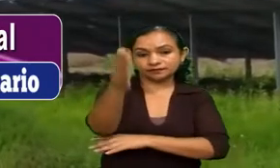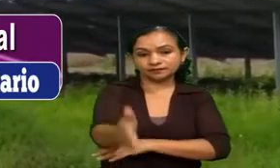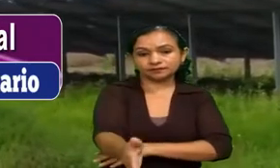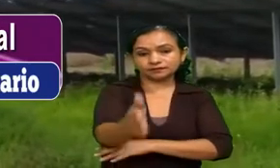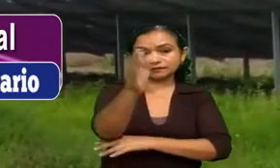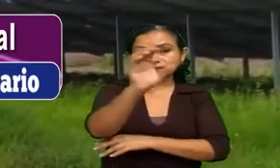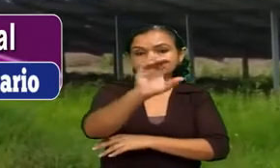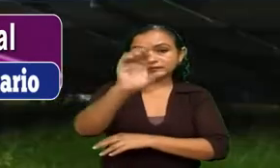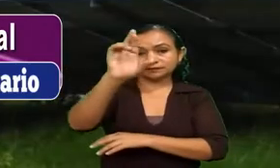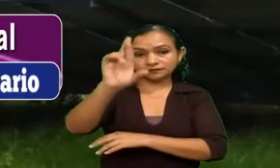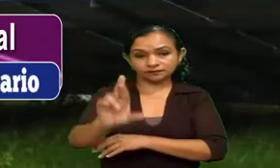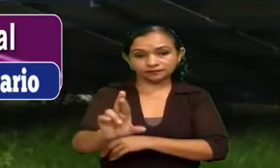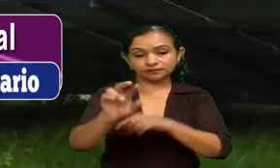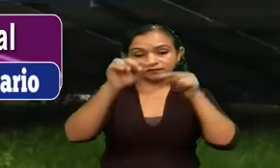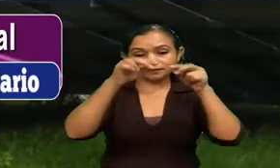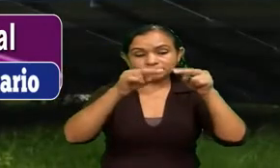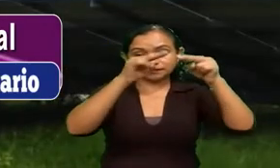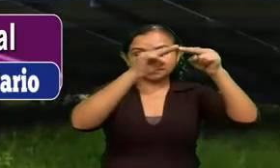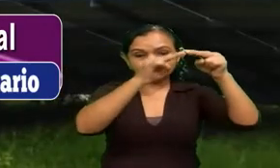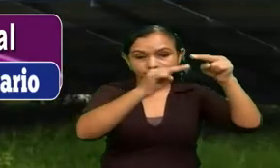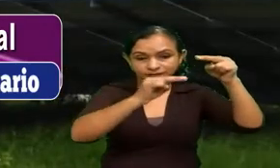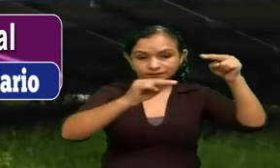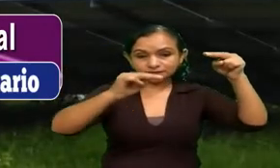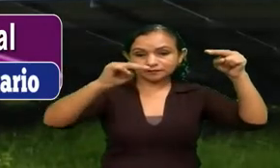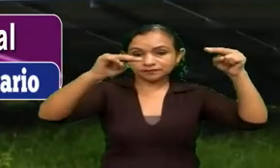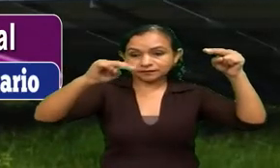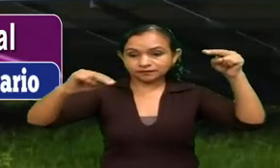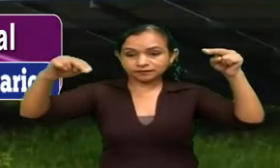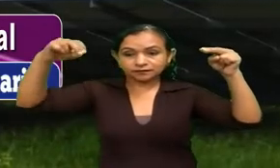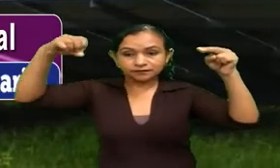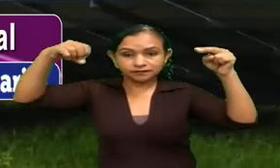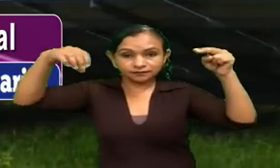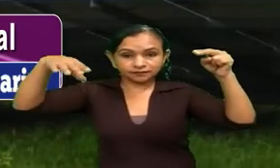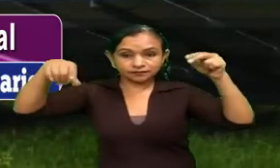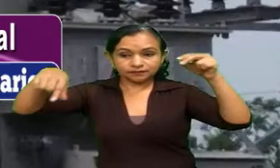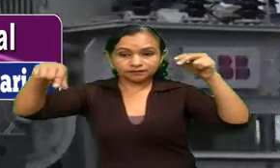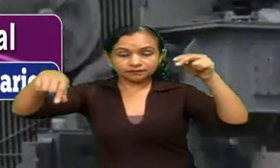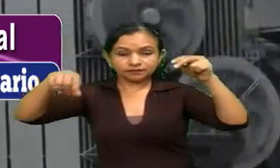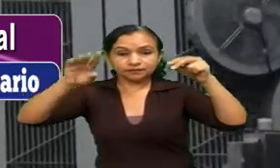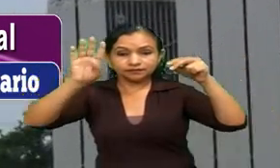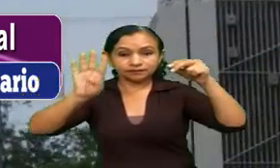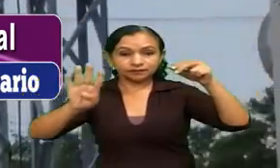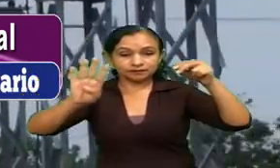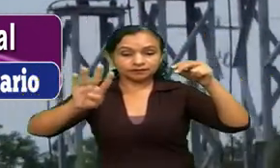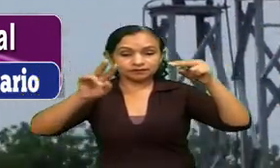Rica hasta Puerto Sandino, tenemos cuatro líneas,